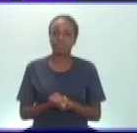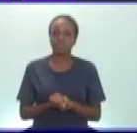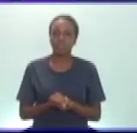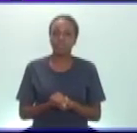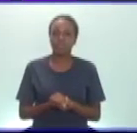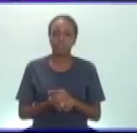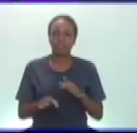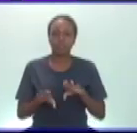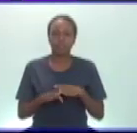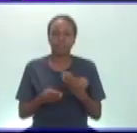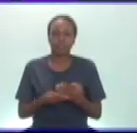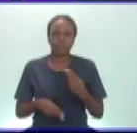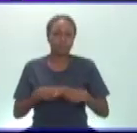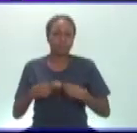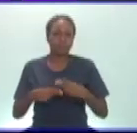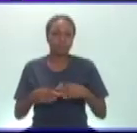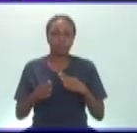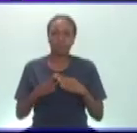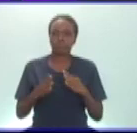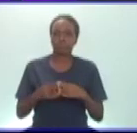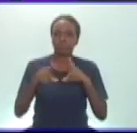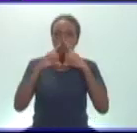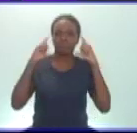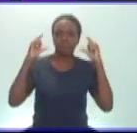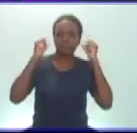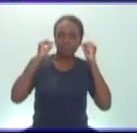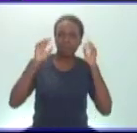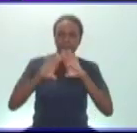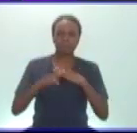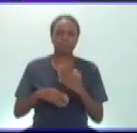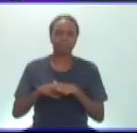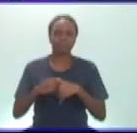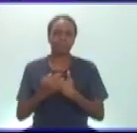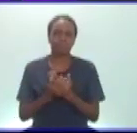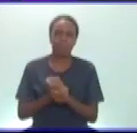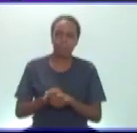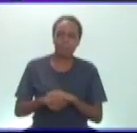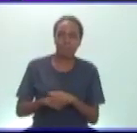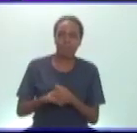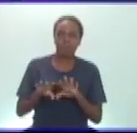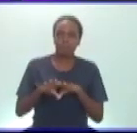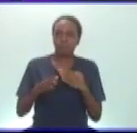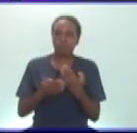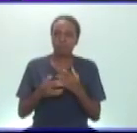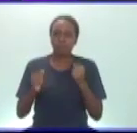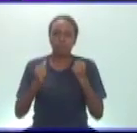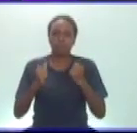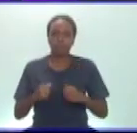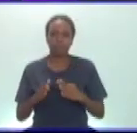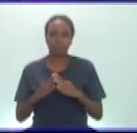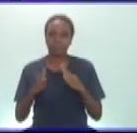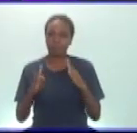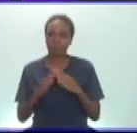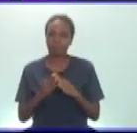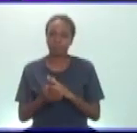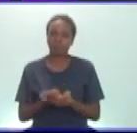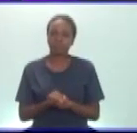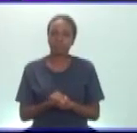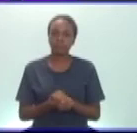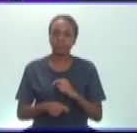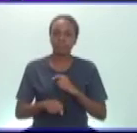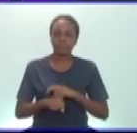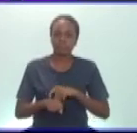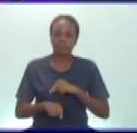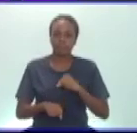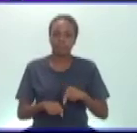todo lo que se realiza, lo que debe hacer, el uso del nasobuco, la desinfección de las manos, el quedarse en su casa, en aprovechar este tiempo y ver